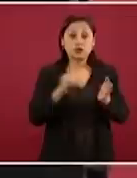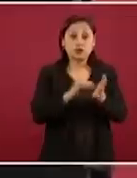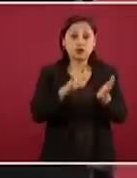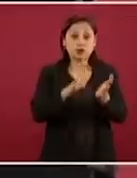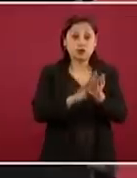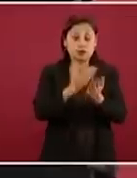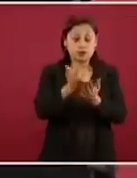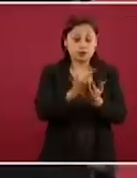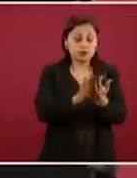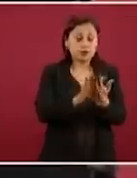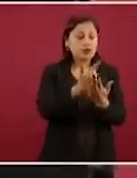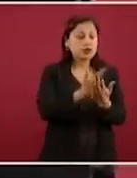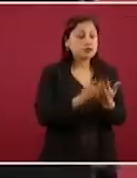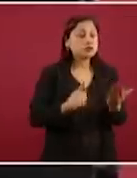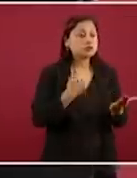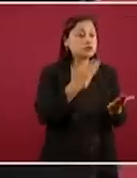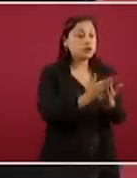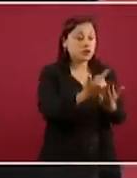un crédito de vivienda,